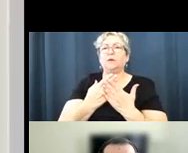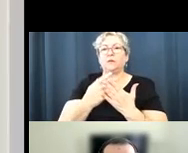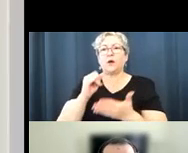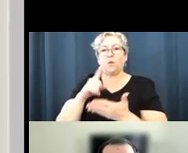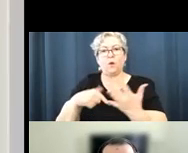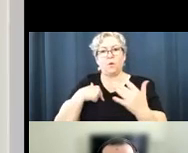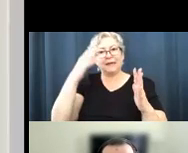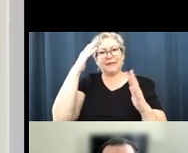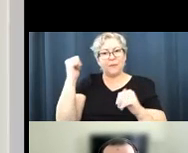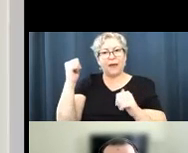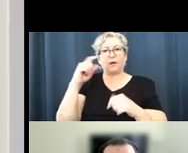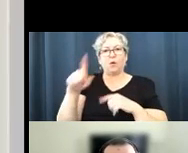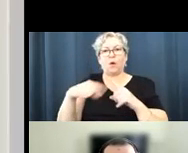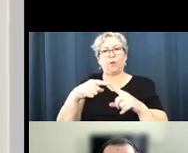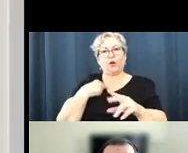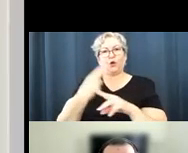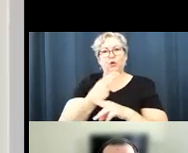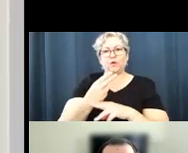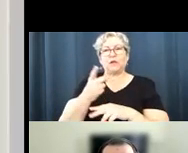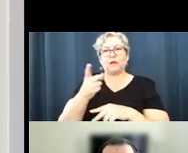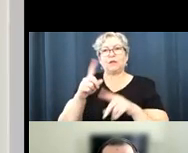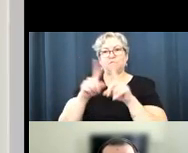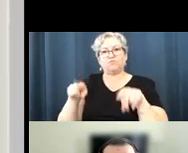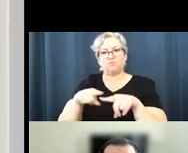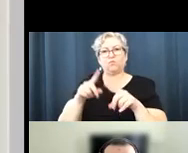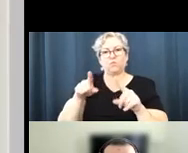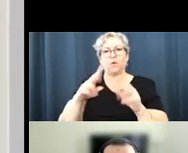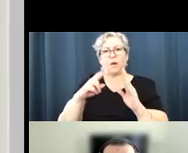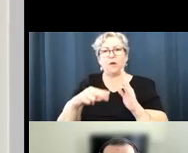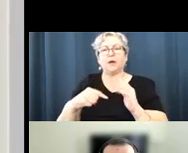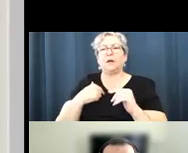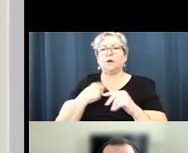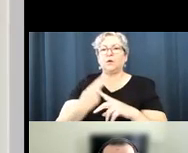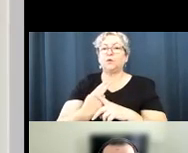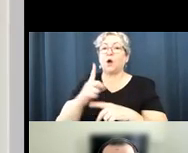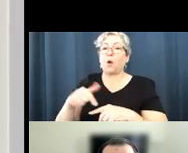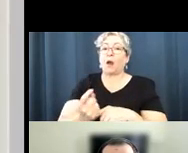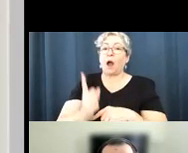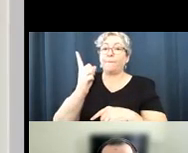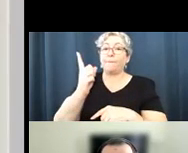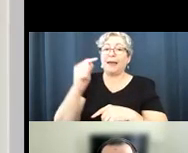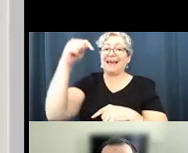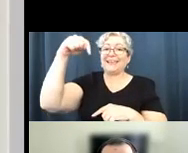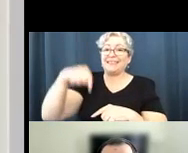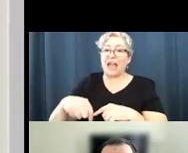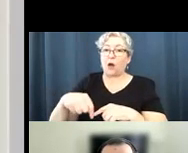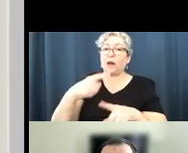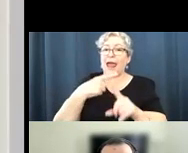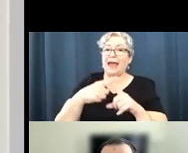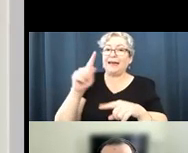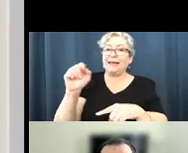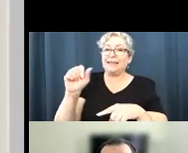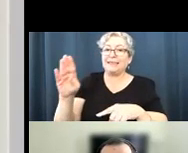hecha. Y esto es lo que estamos esperando cuando estamos usando un screen reader. Voy a estar usando